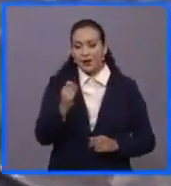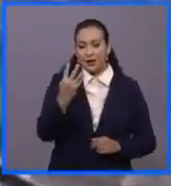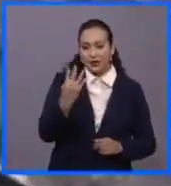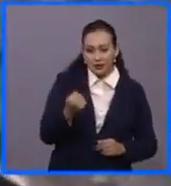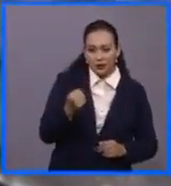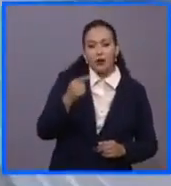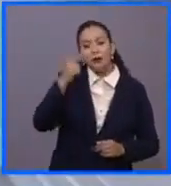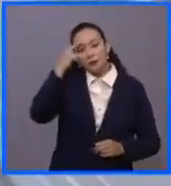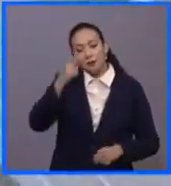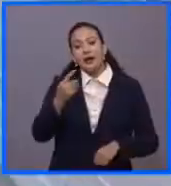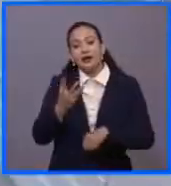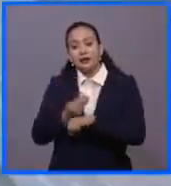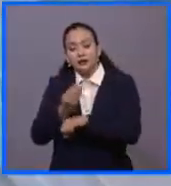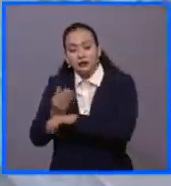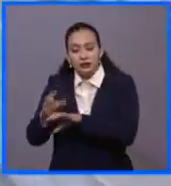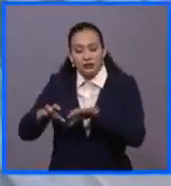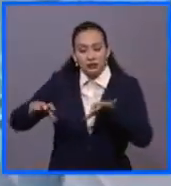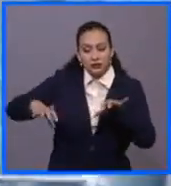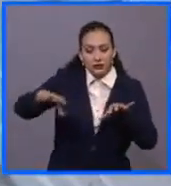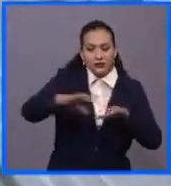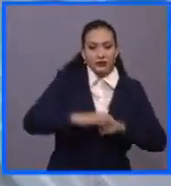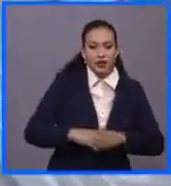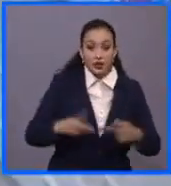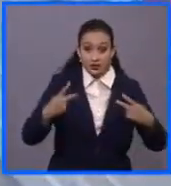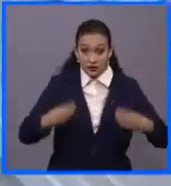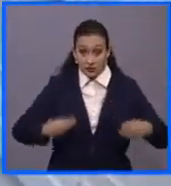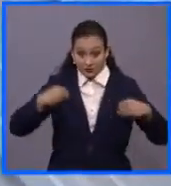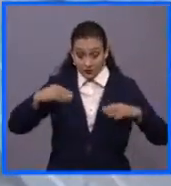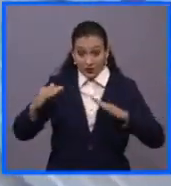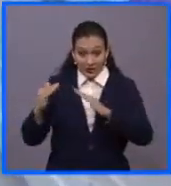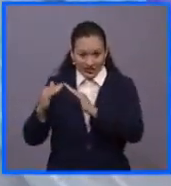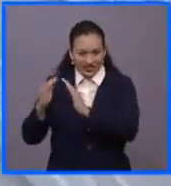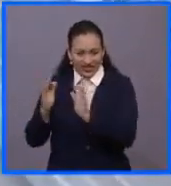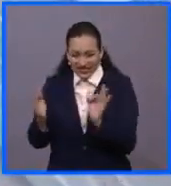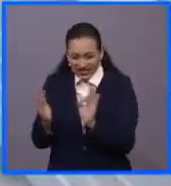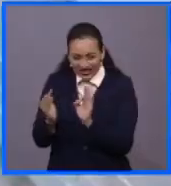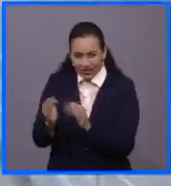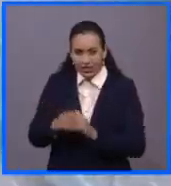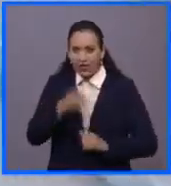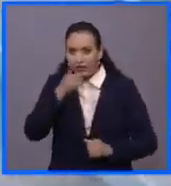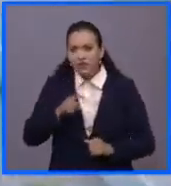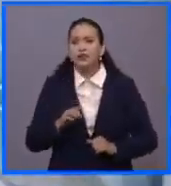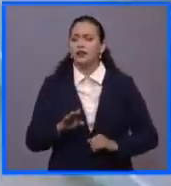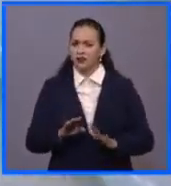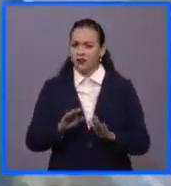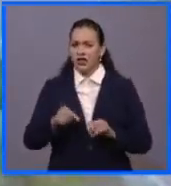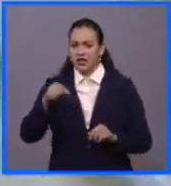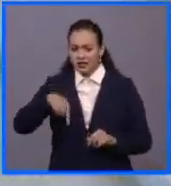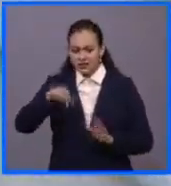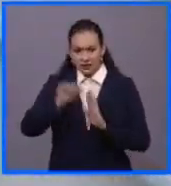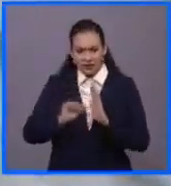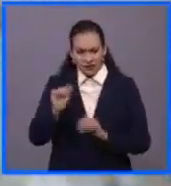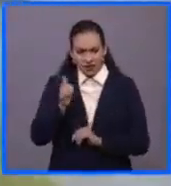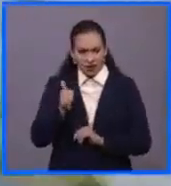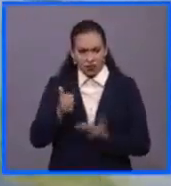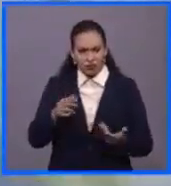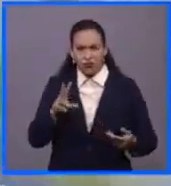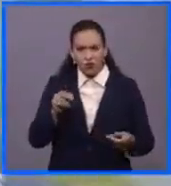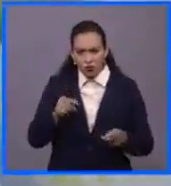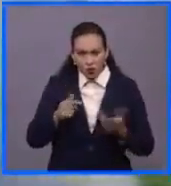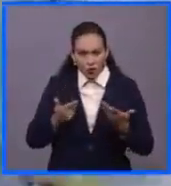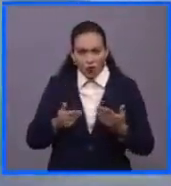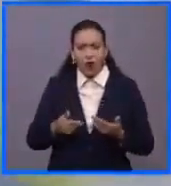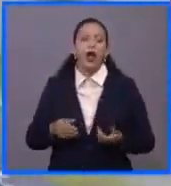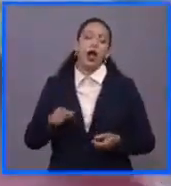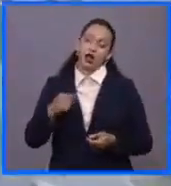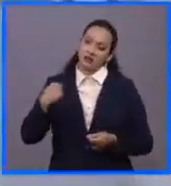una rehabilitación parcial. Los residentes advirtieron en ese sentido que si no hay avances durante este mes de agosto, volverán